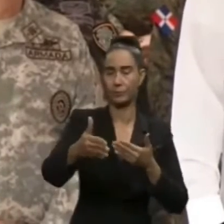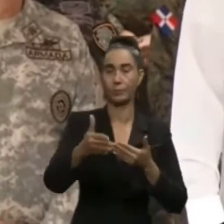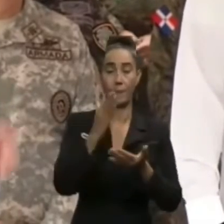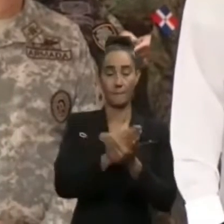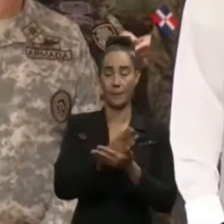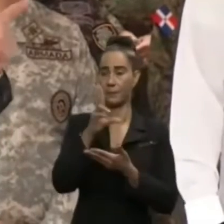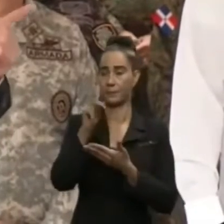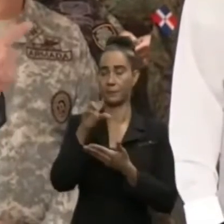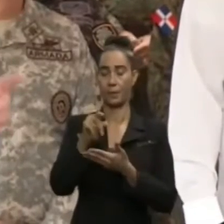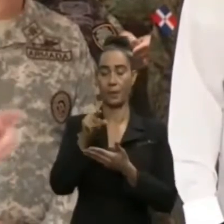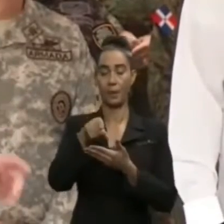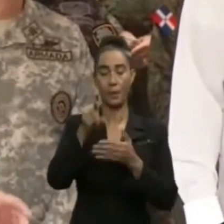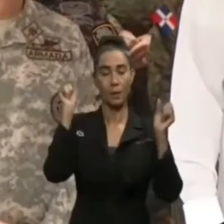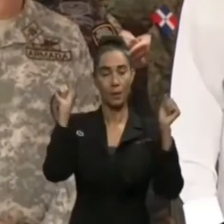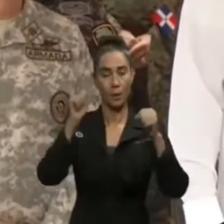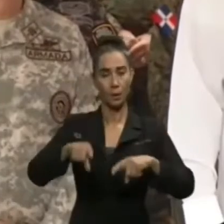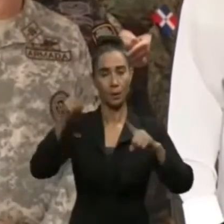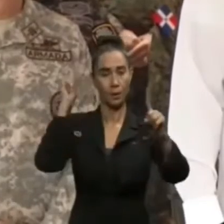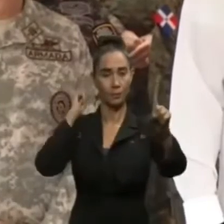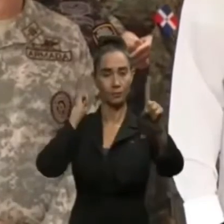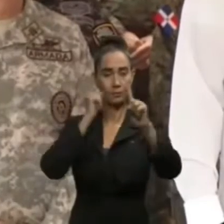para lograr ese objetivo.